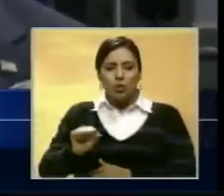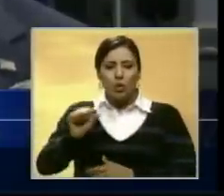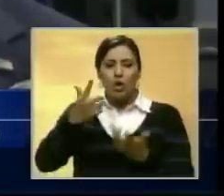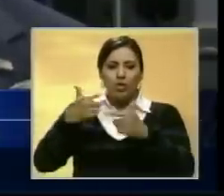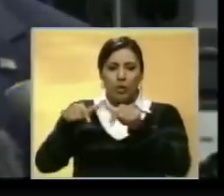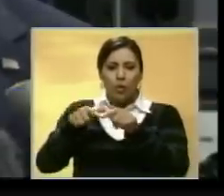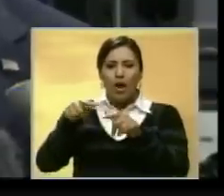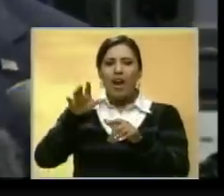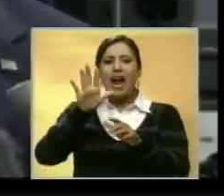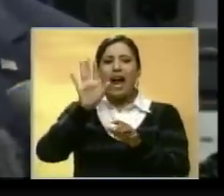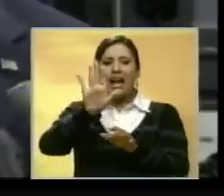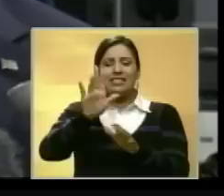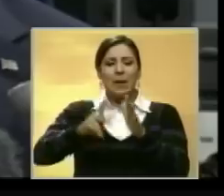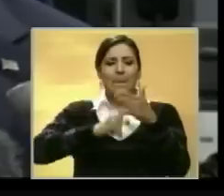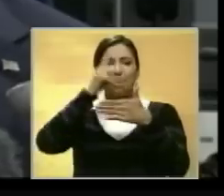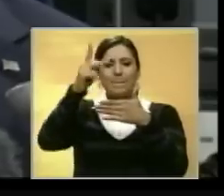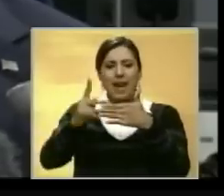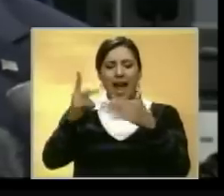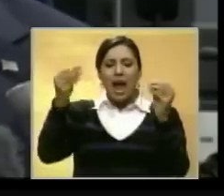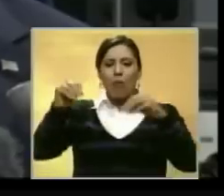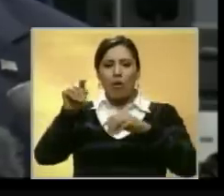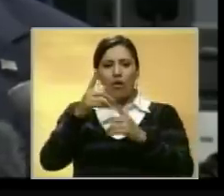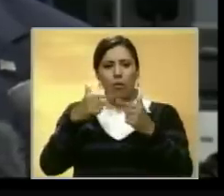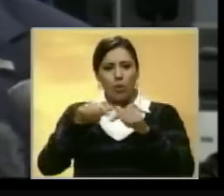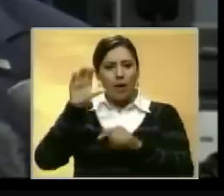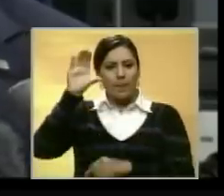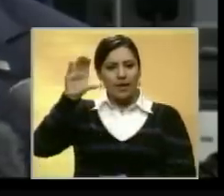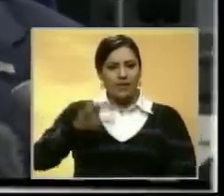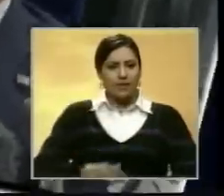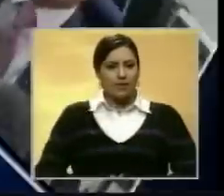Mosul como parte del plan acordado con el país.